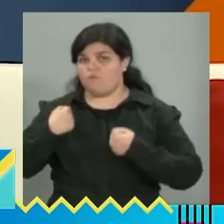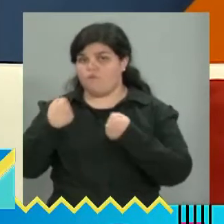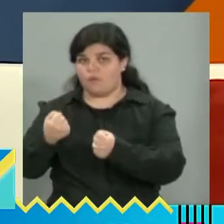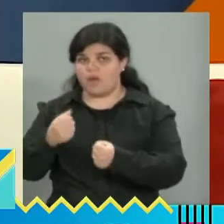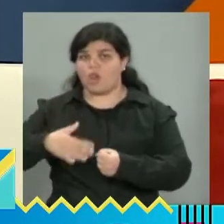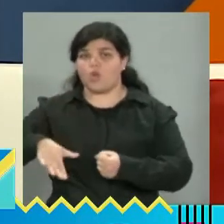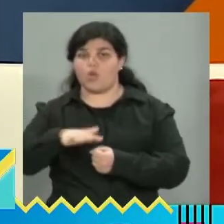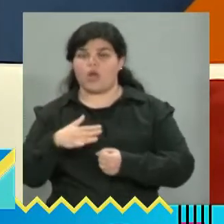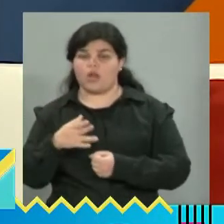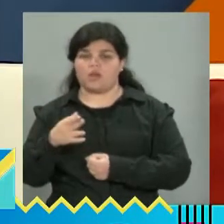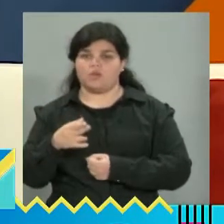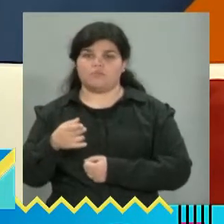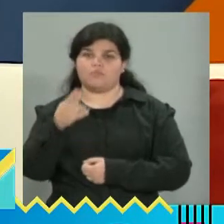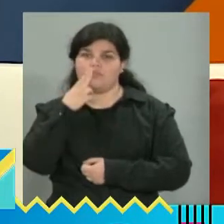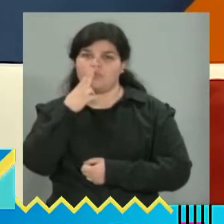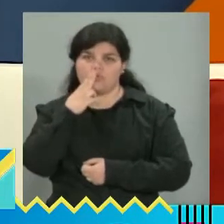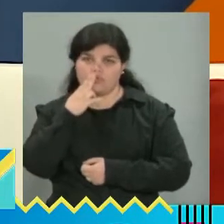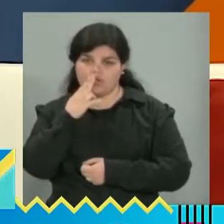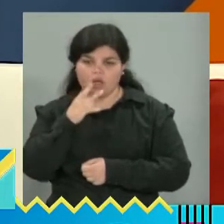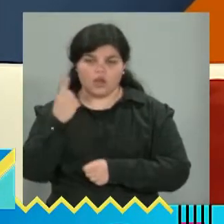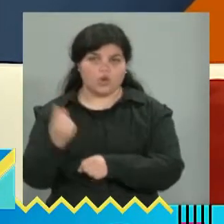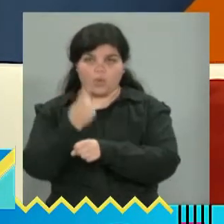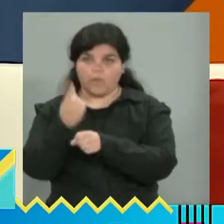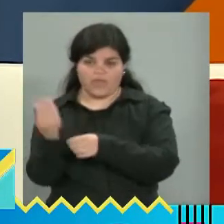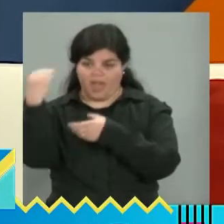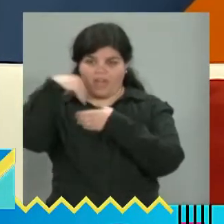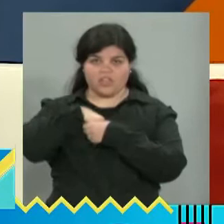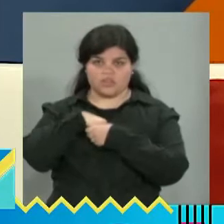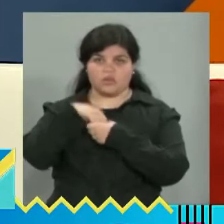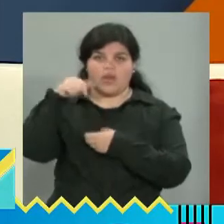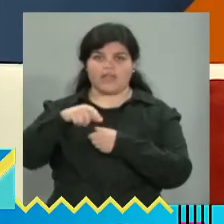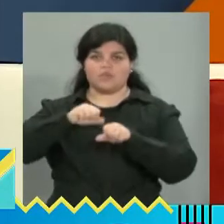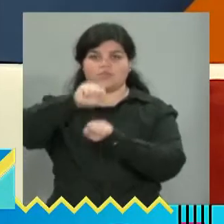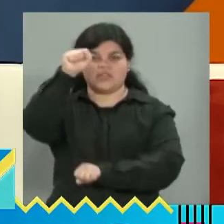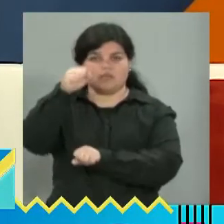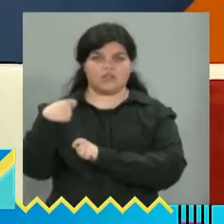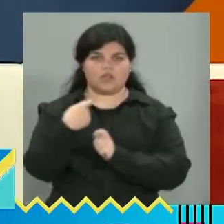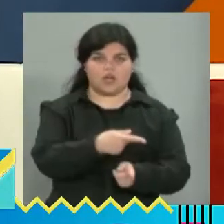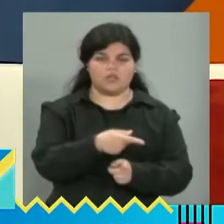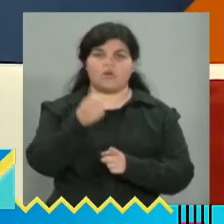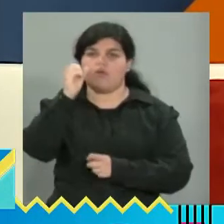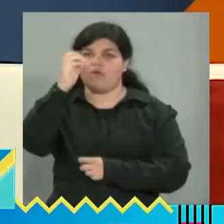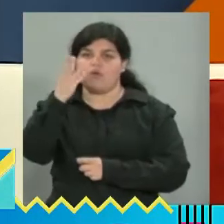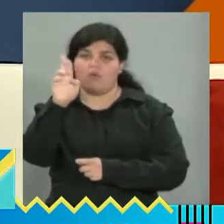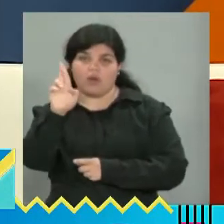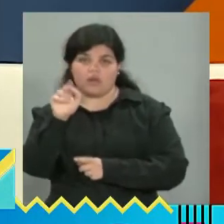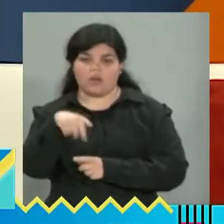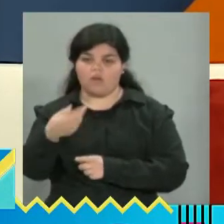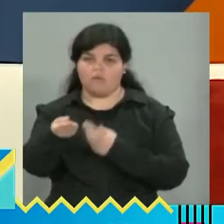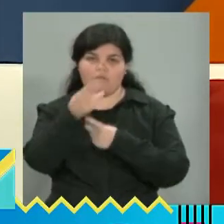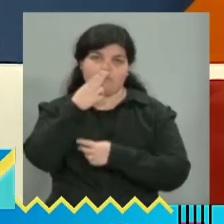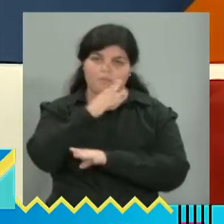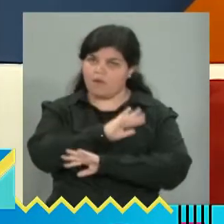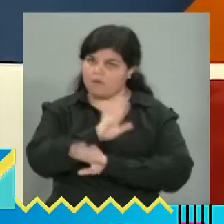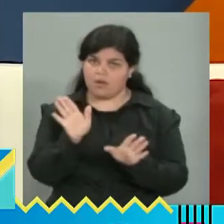fumar en el interior un certificado, como quedan libres de humo de tabaco, se dejó de fumar en los bares. Eso hizo que muchas de